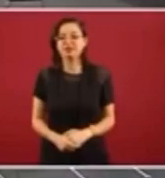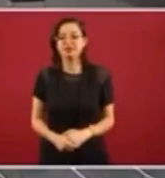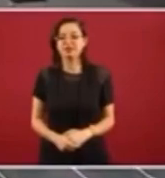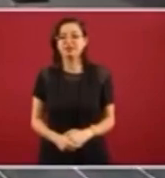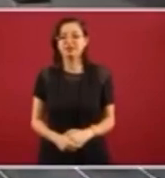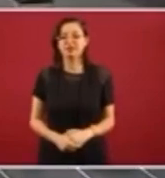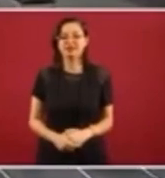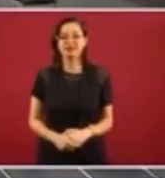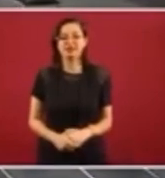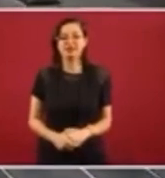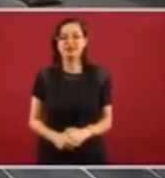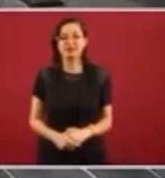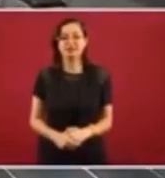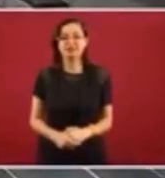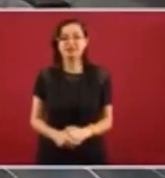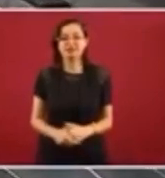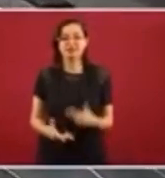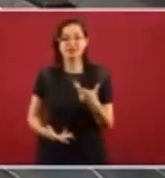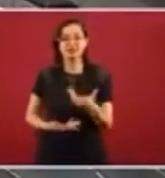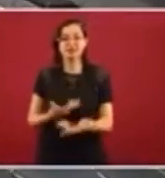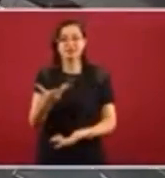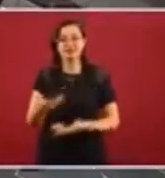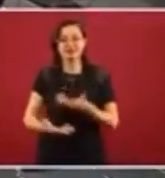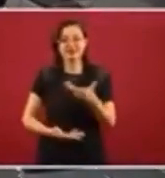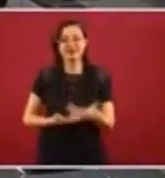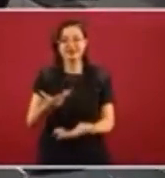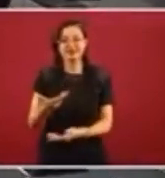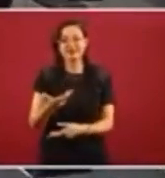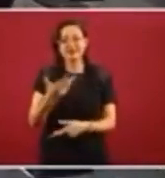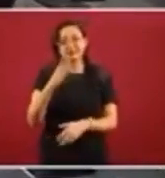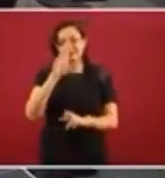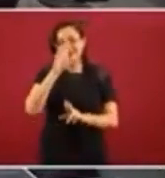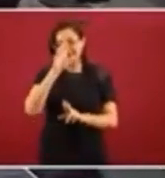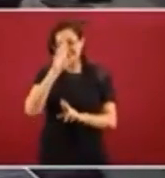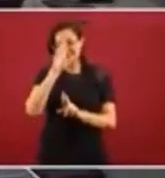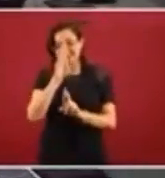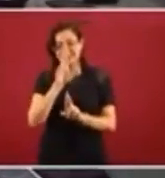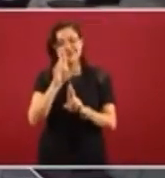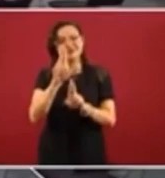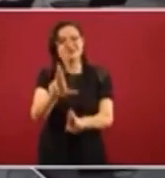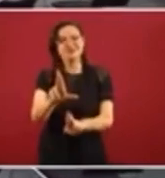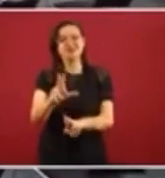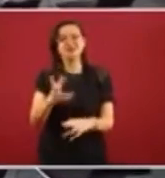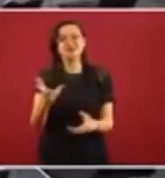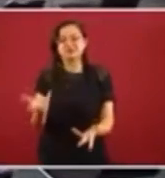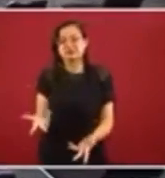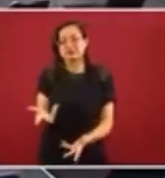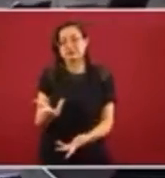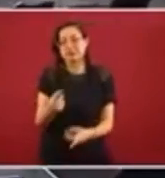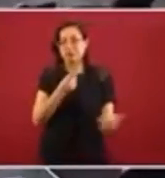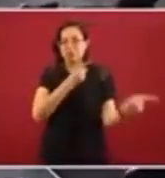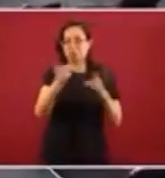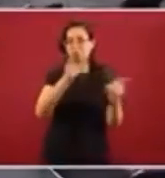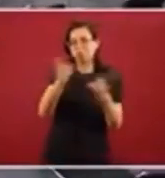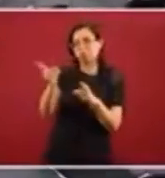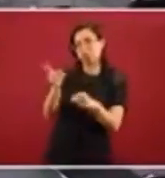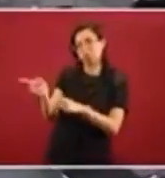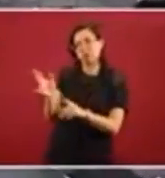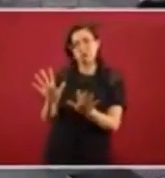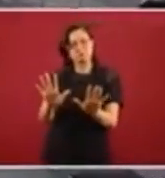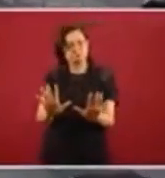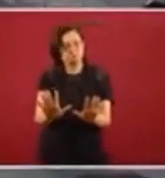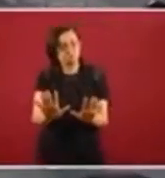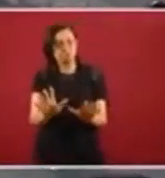Respetuosa, que nadie se vaya a ofender, pero